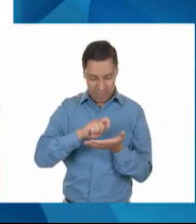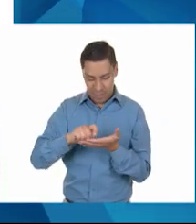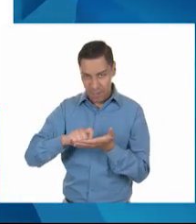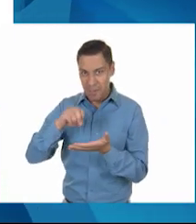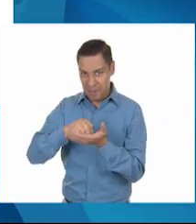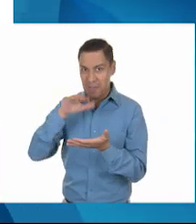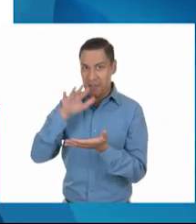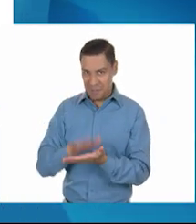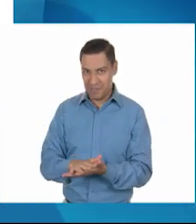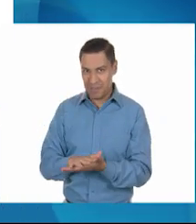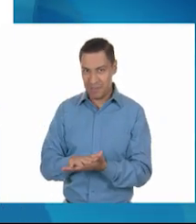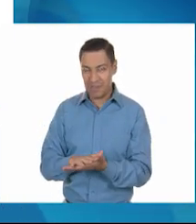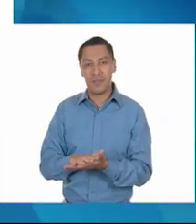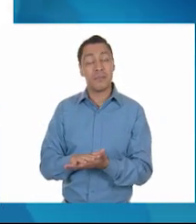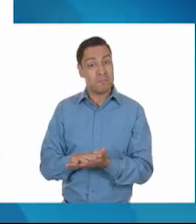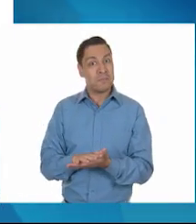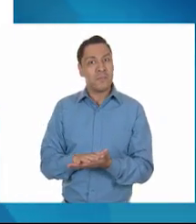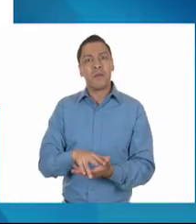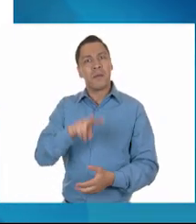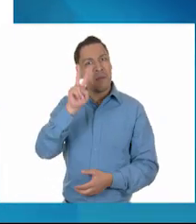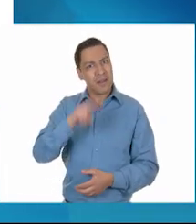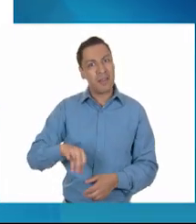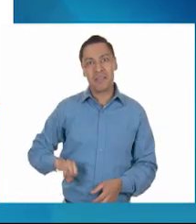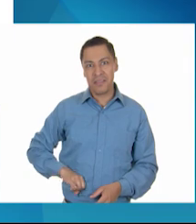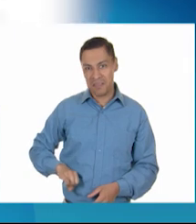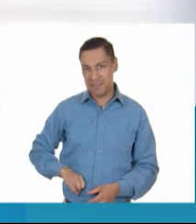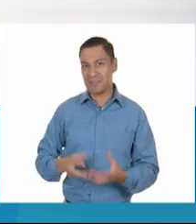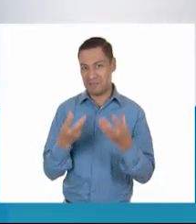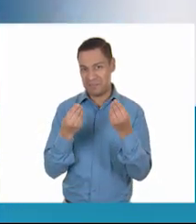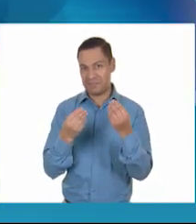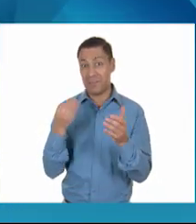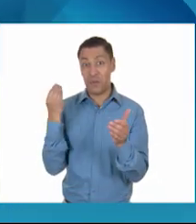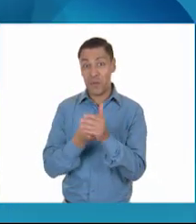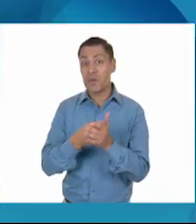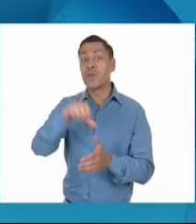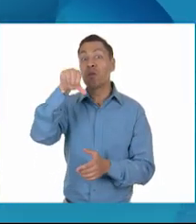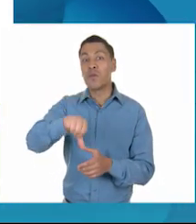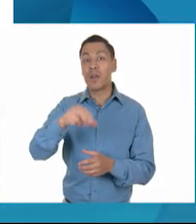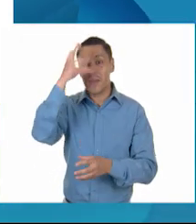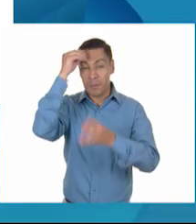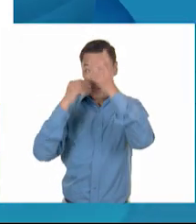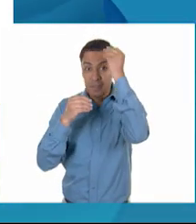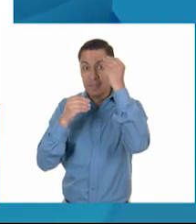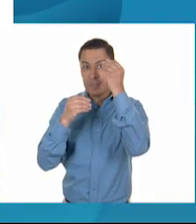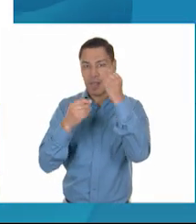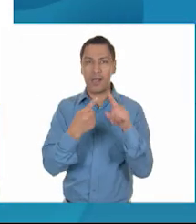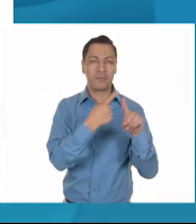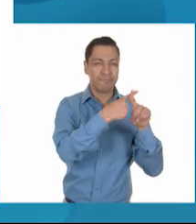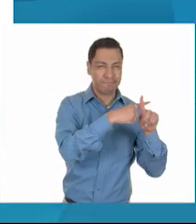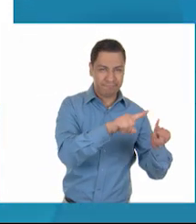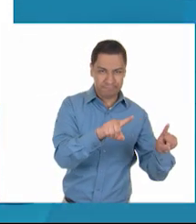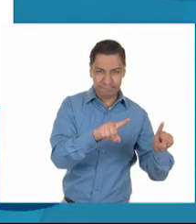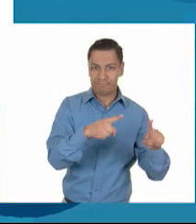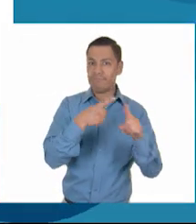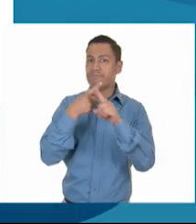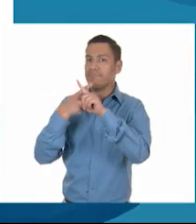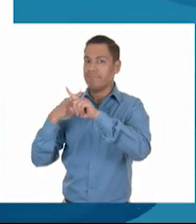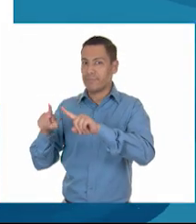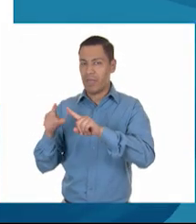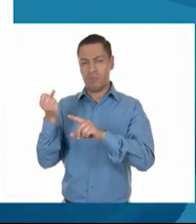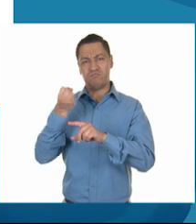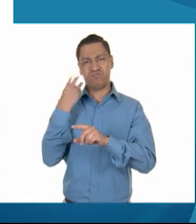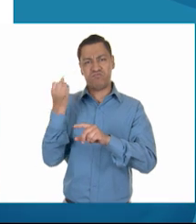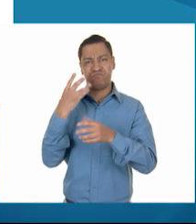Efectivamente, estuvo muy entretenido. Y en esta clase aprenderemos a distinguir entre el discurso